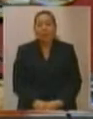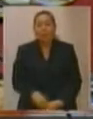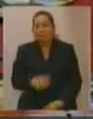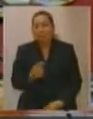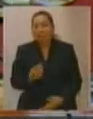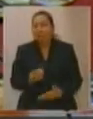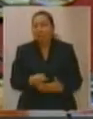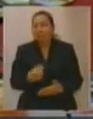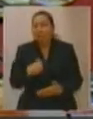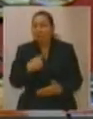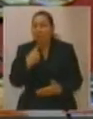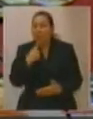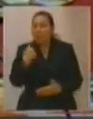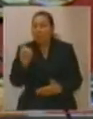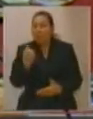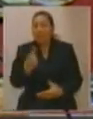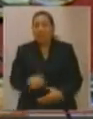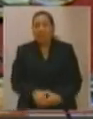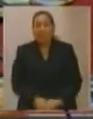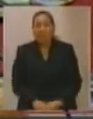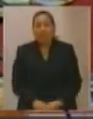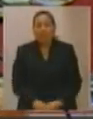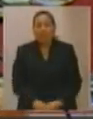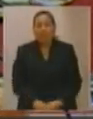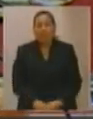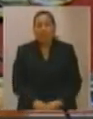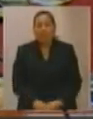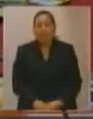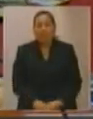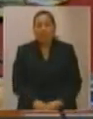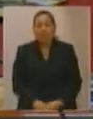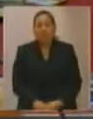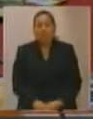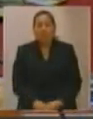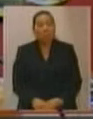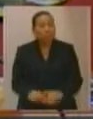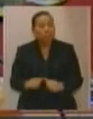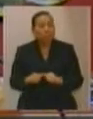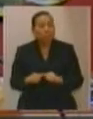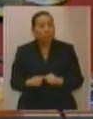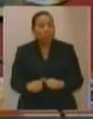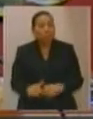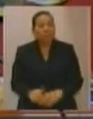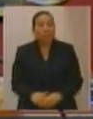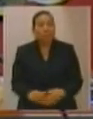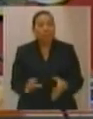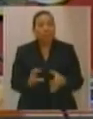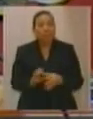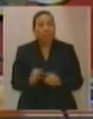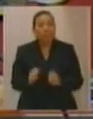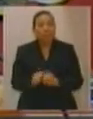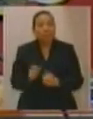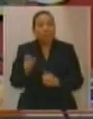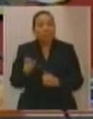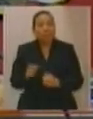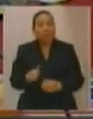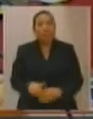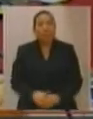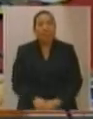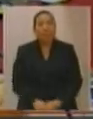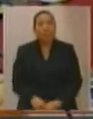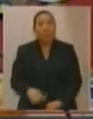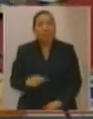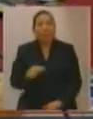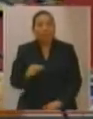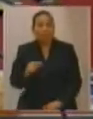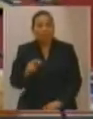ridiculizar el hecho que yo diga que mi primera y quizás más permanente vinculación con personas